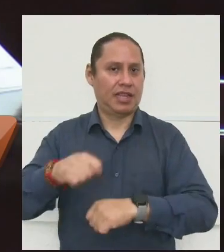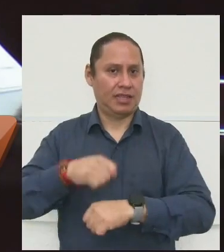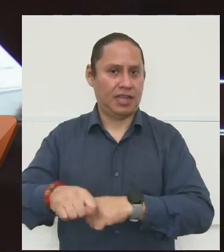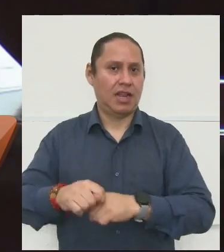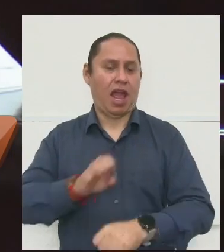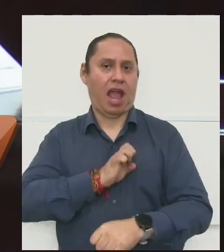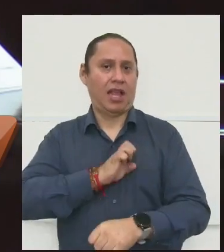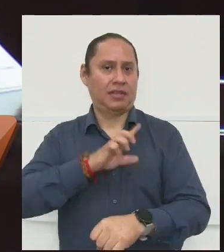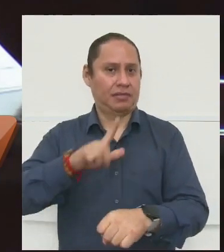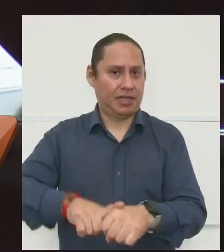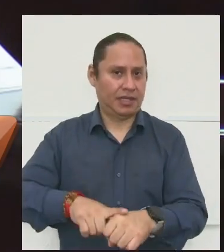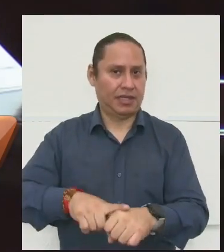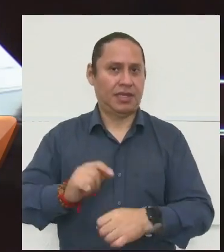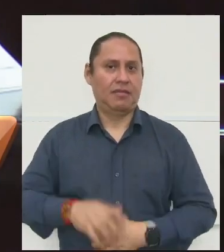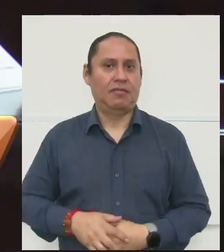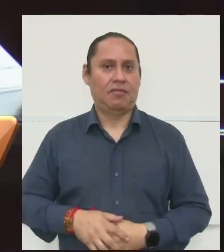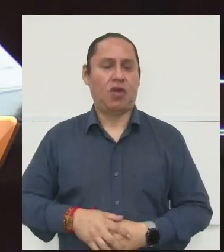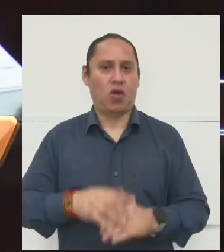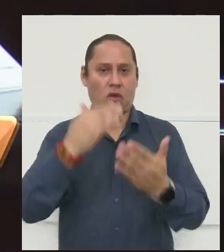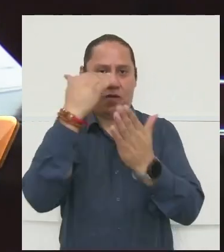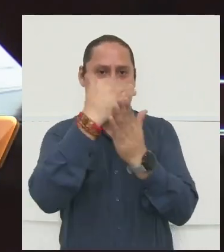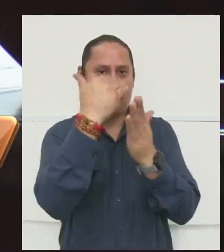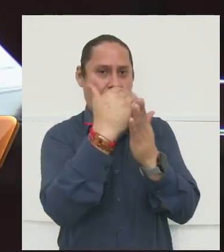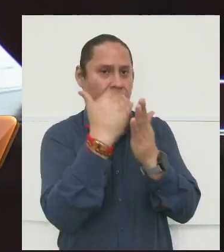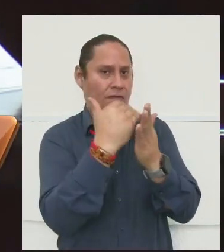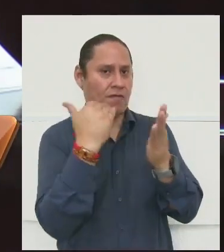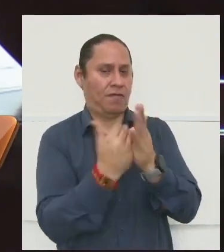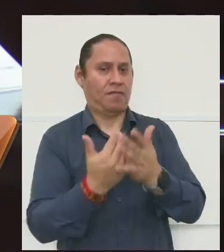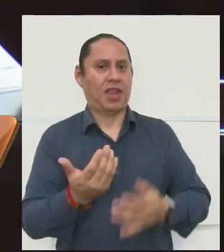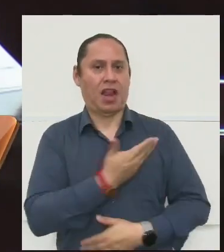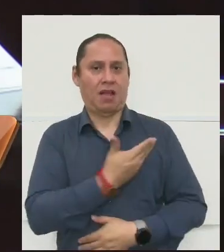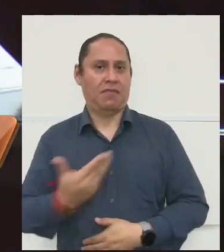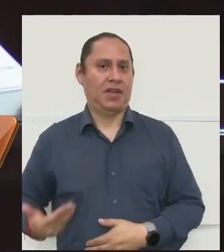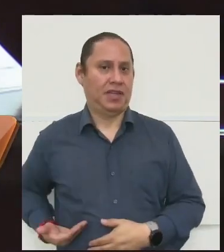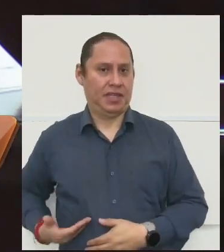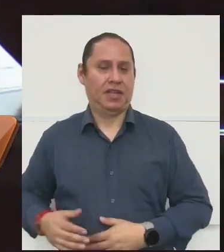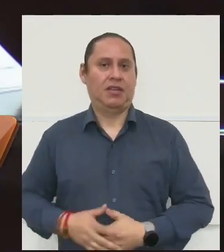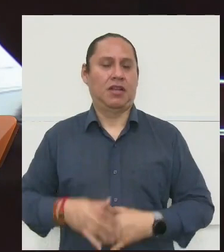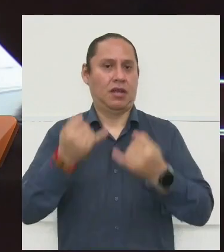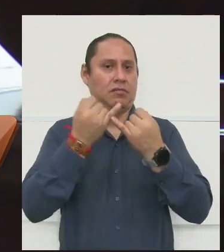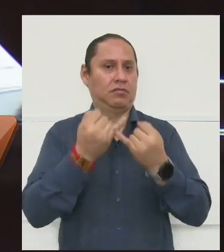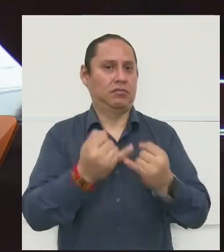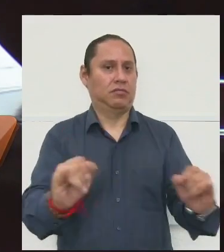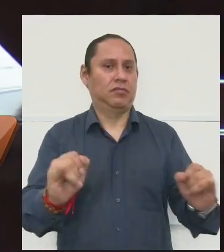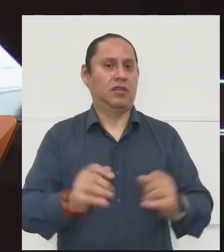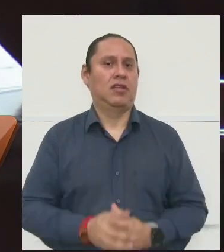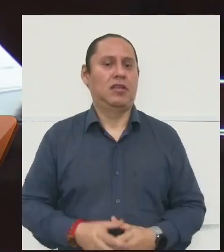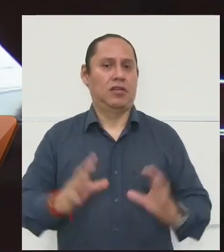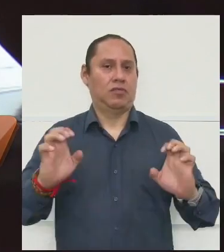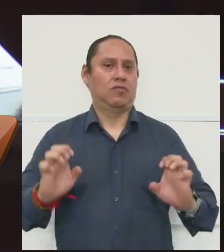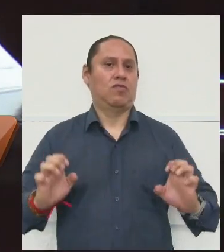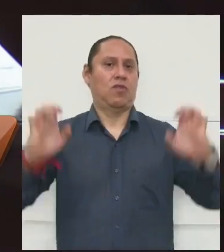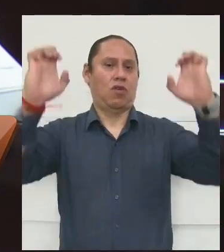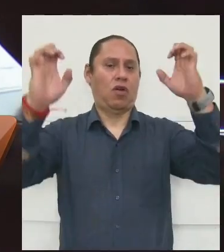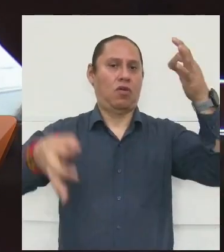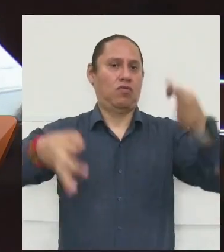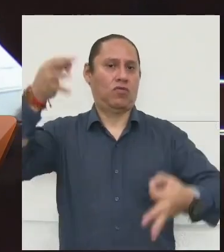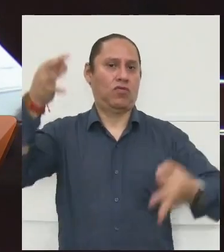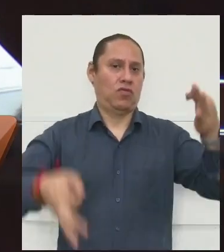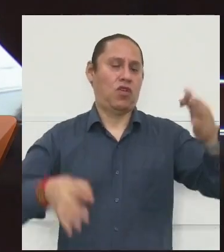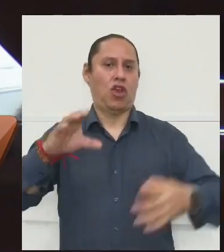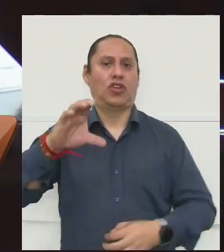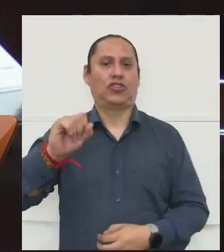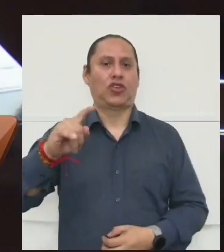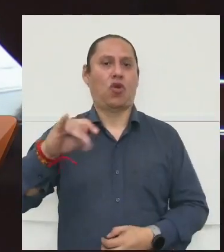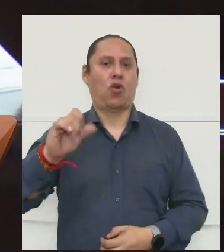se especializaron por materia y el presidente de la república inauguró el Palacio de Justicia del